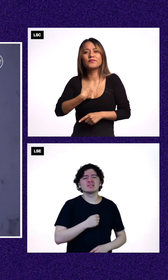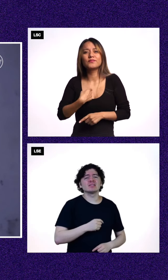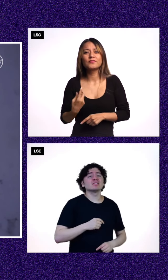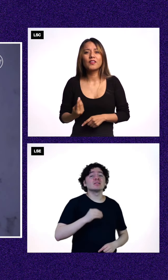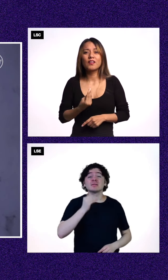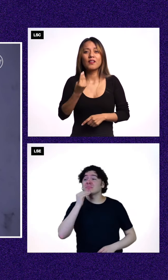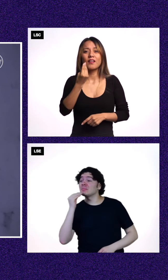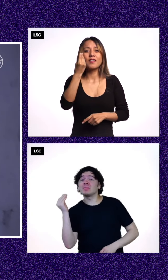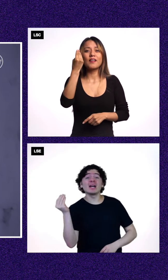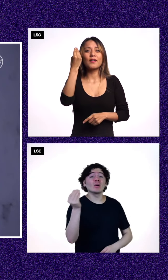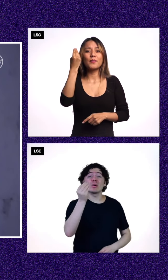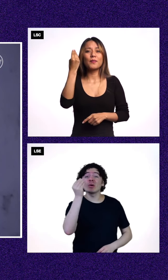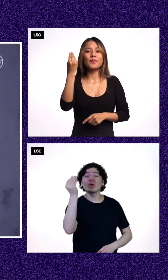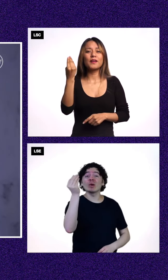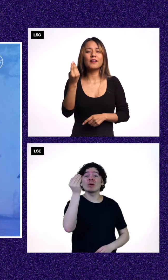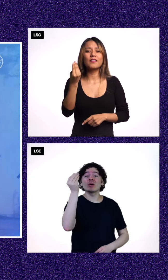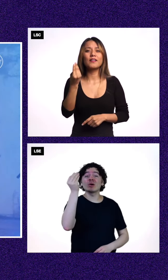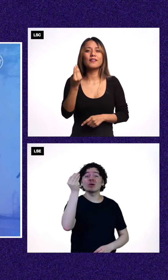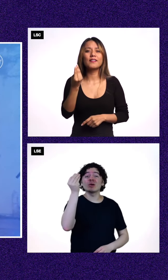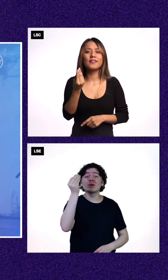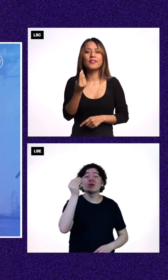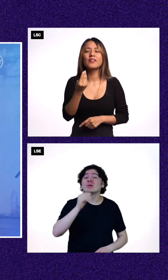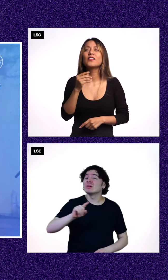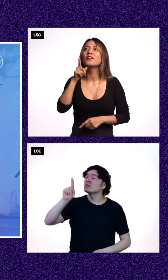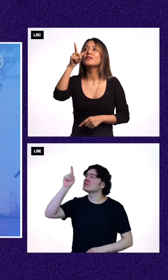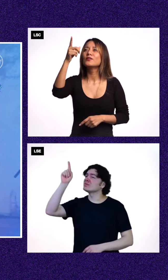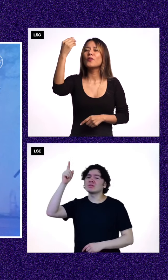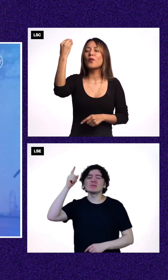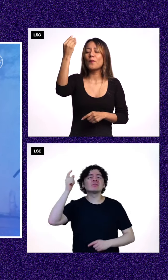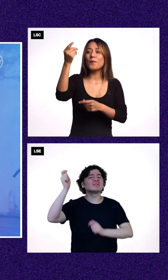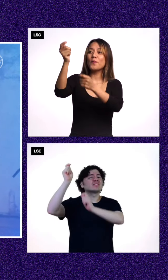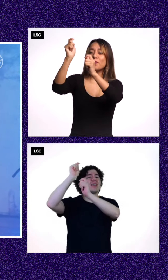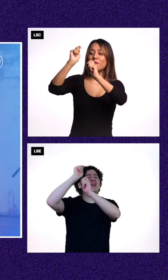tú me llamas un hijo de Dios.